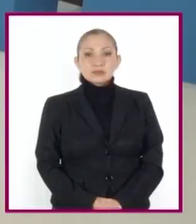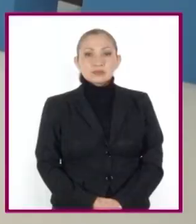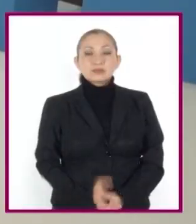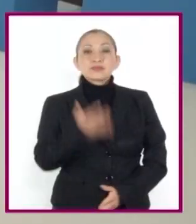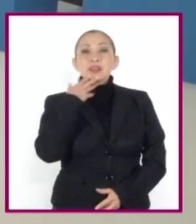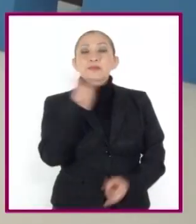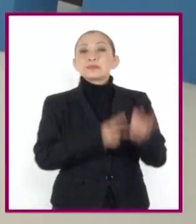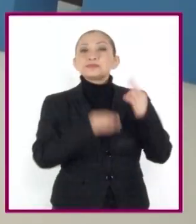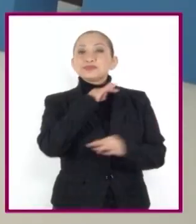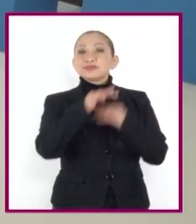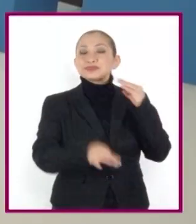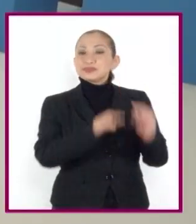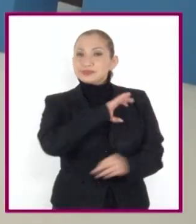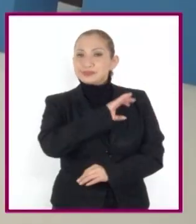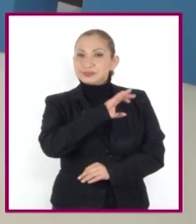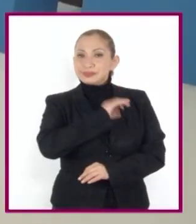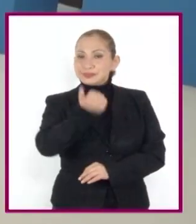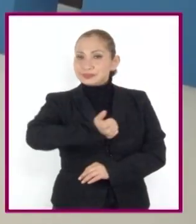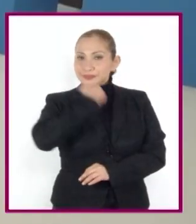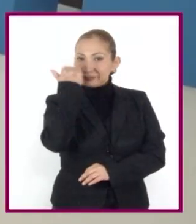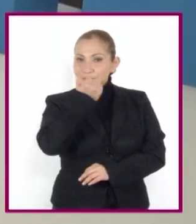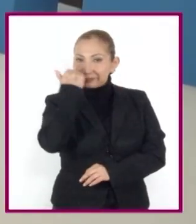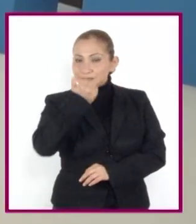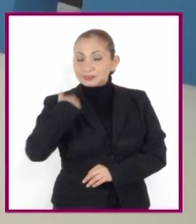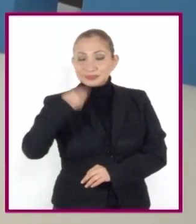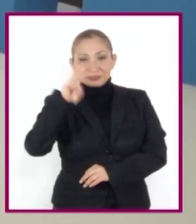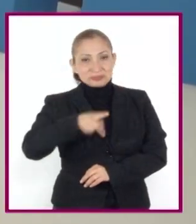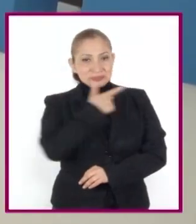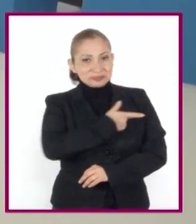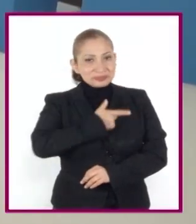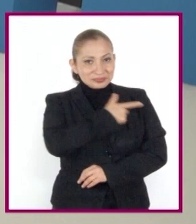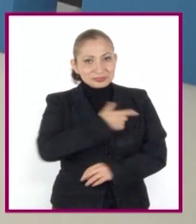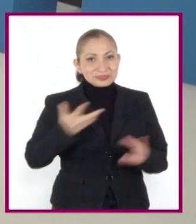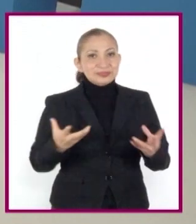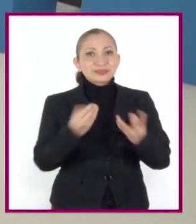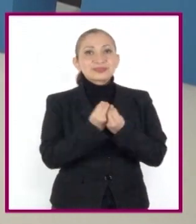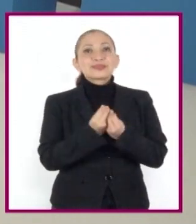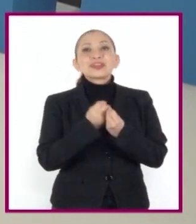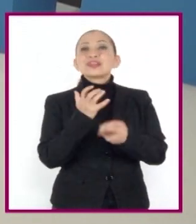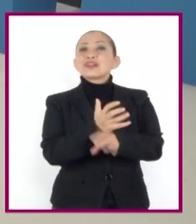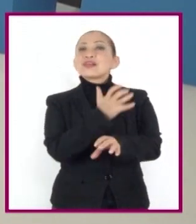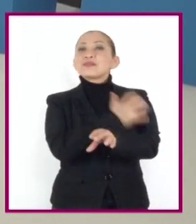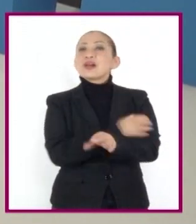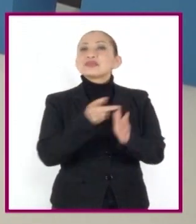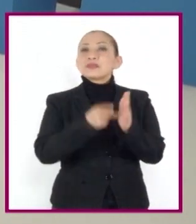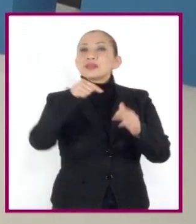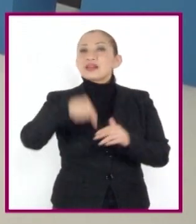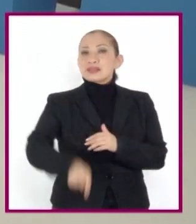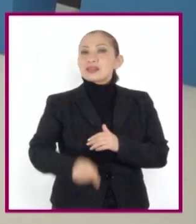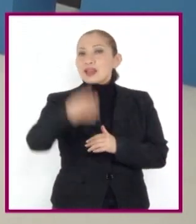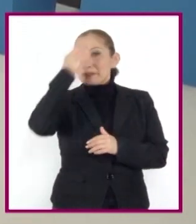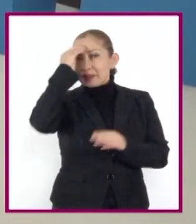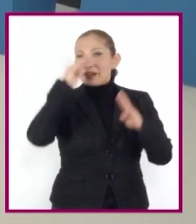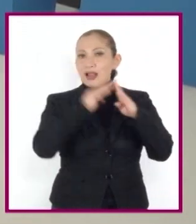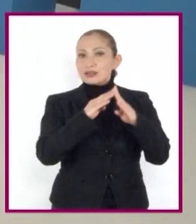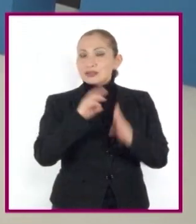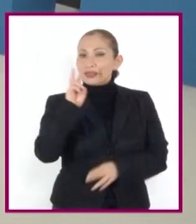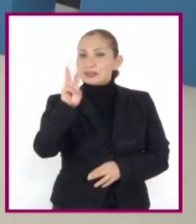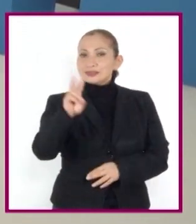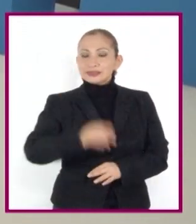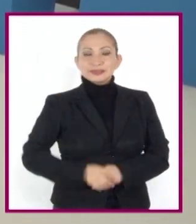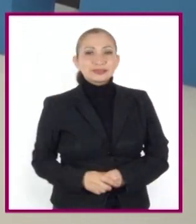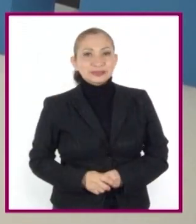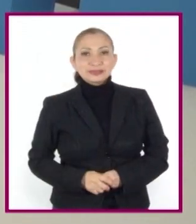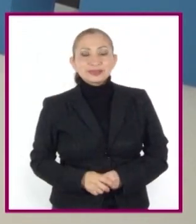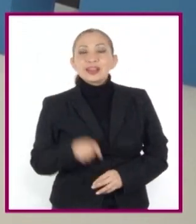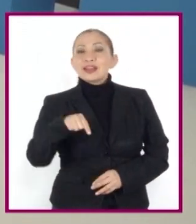Bienvenidas y bienvenidos, estimados estudiantes. Me da mucho gusto que nos encontremos y acompañemos en otra emisión más de Aprende en Casa 2,